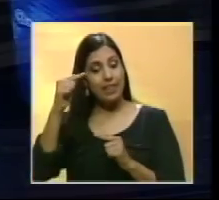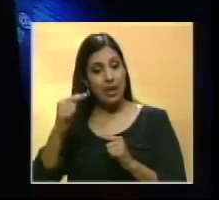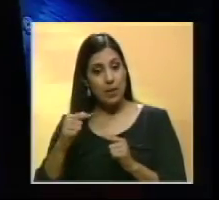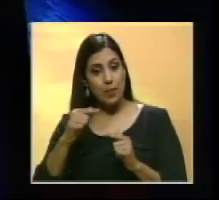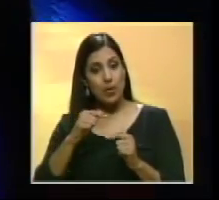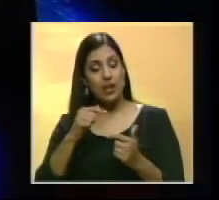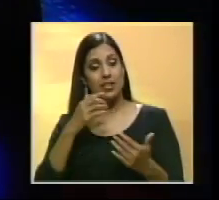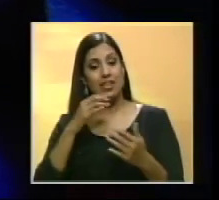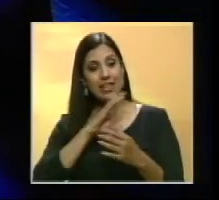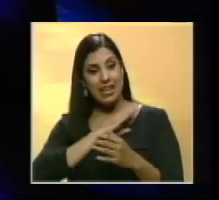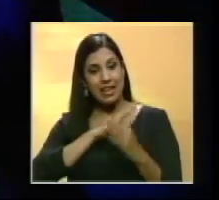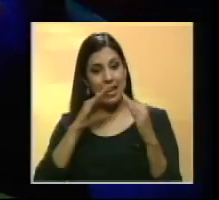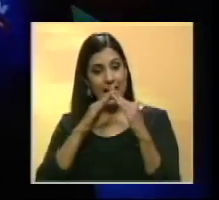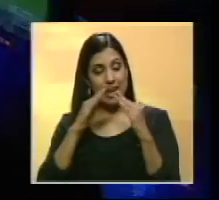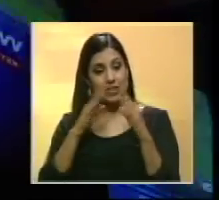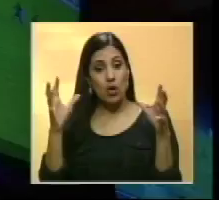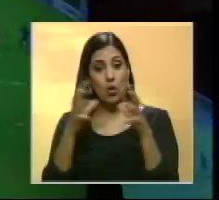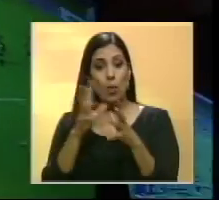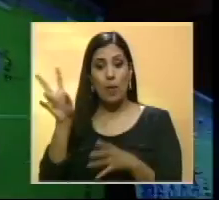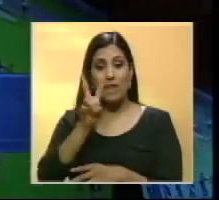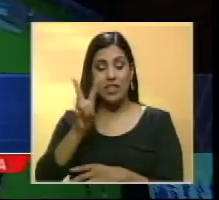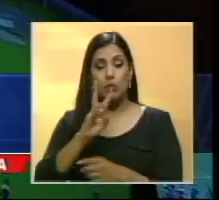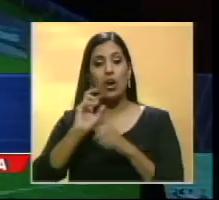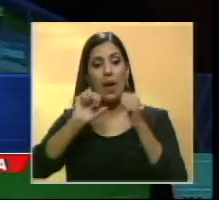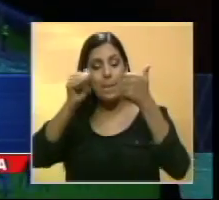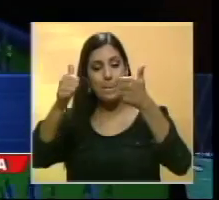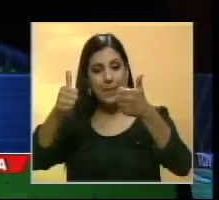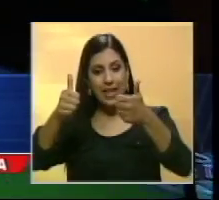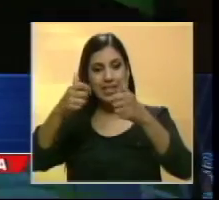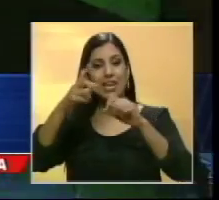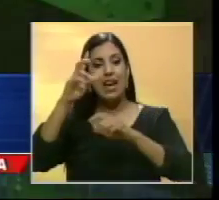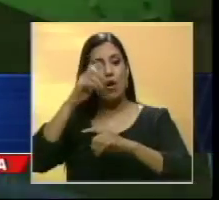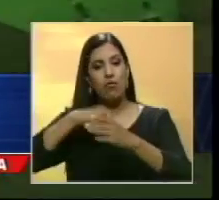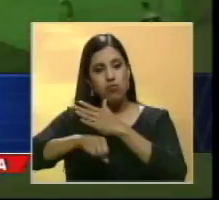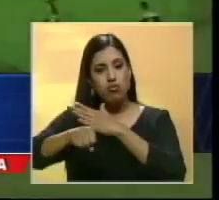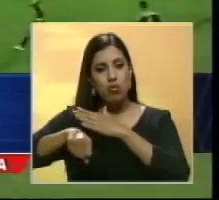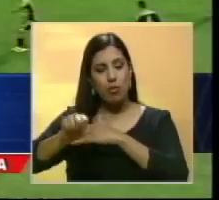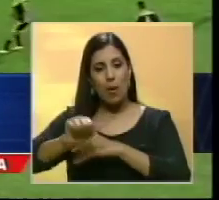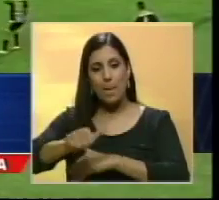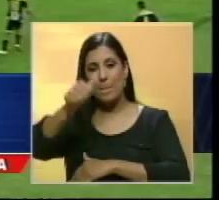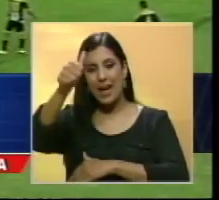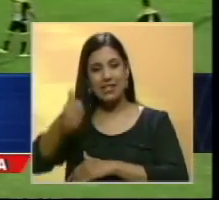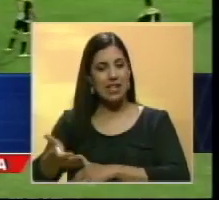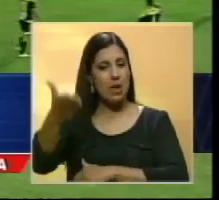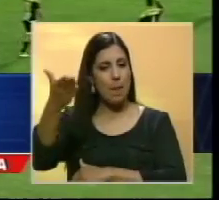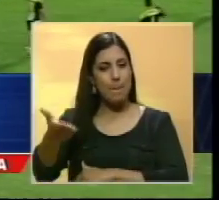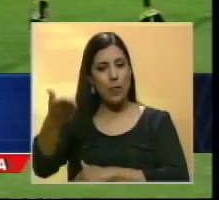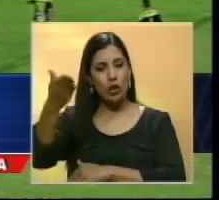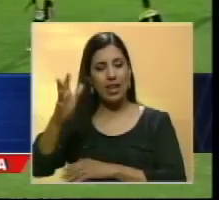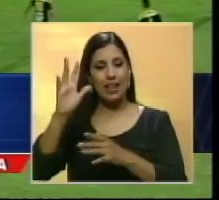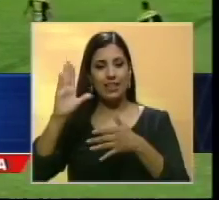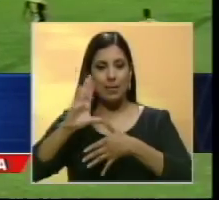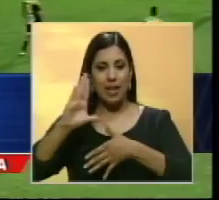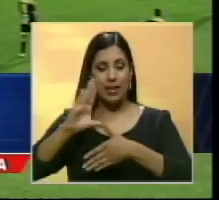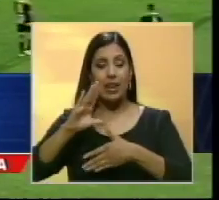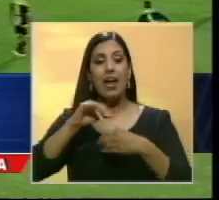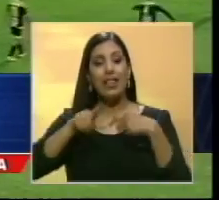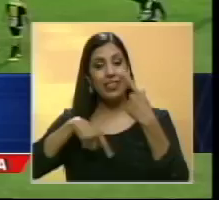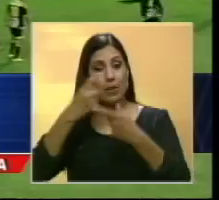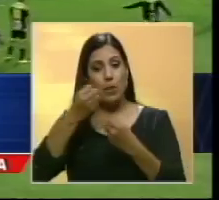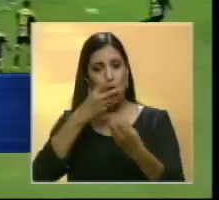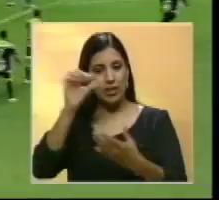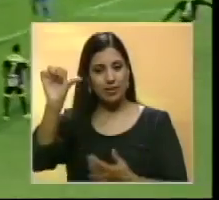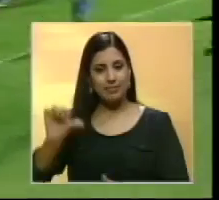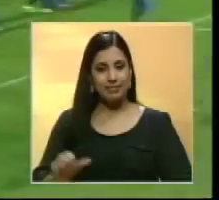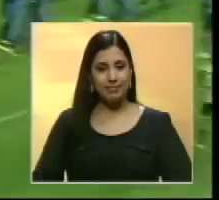regreso, invictos en casa. Equipo venezolano encamina clasificación en torneo de fútbol más importante de América. Los detalles en